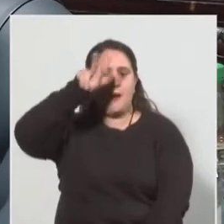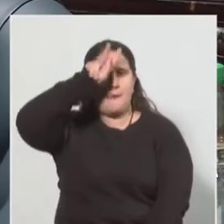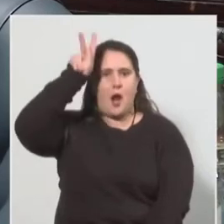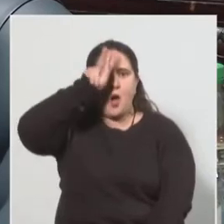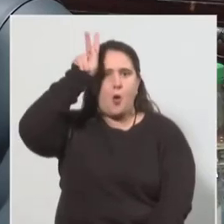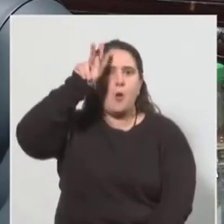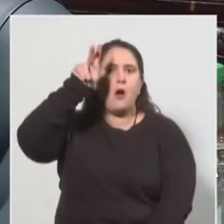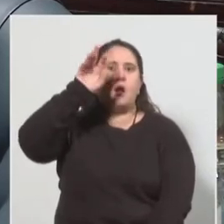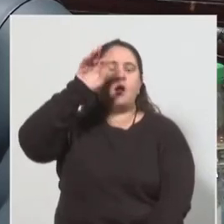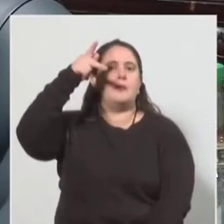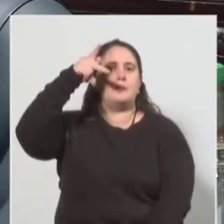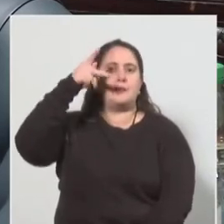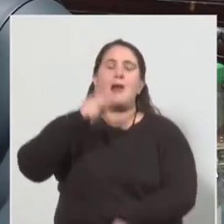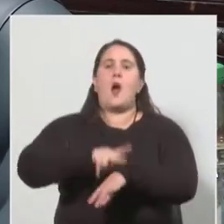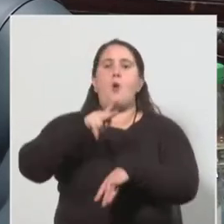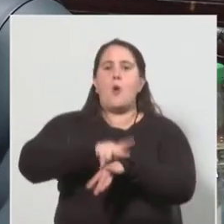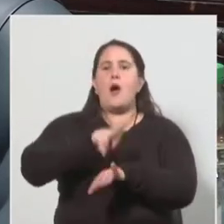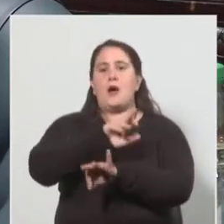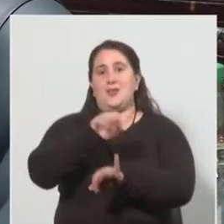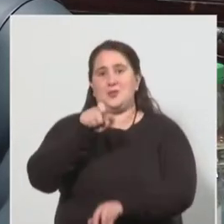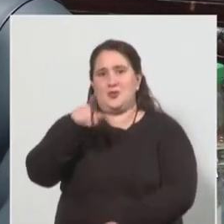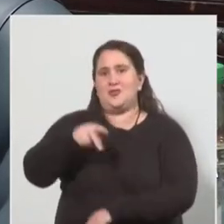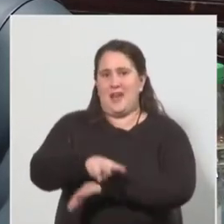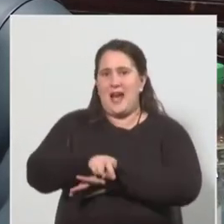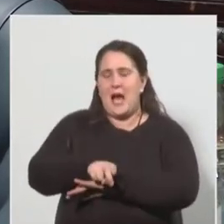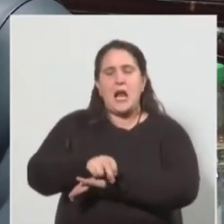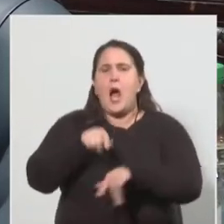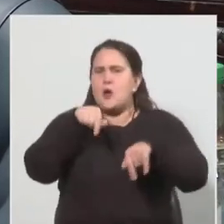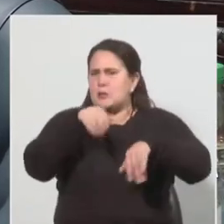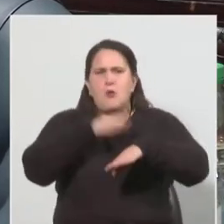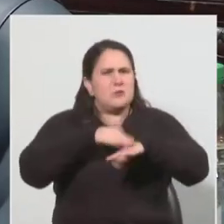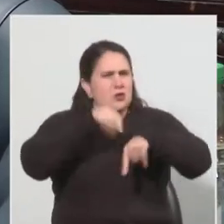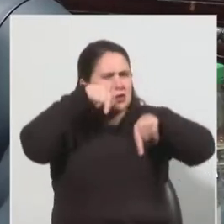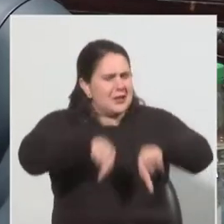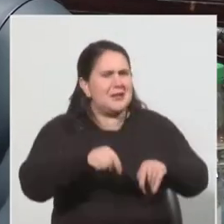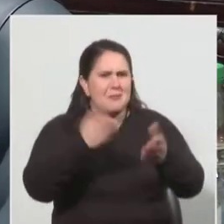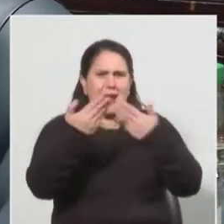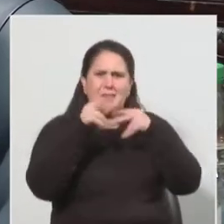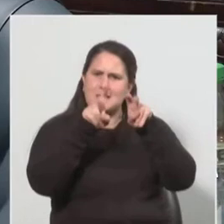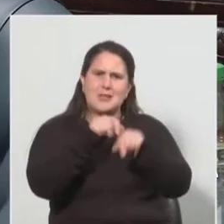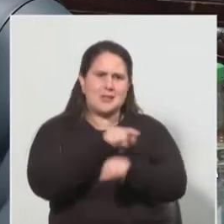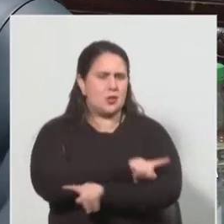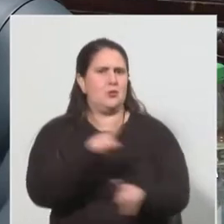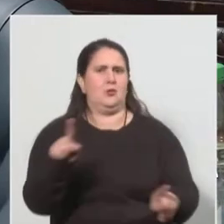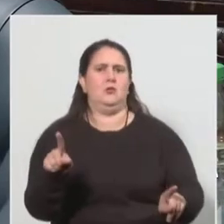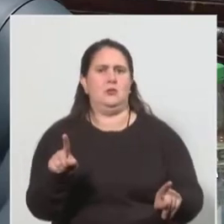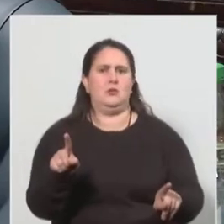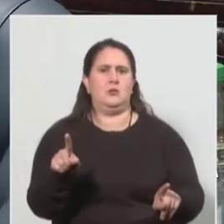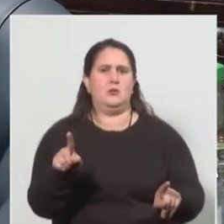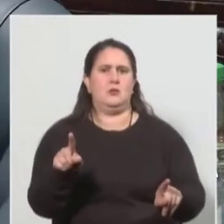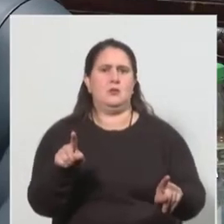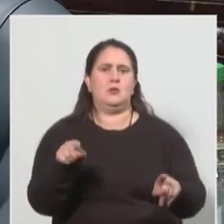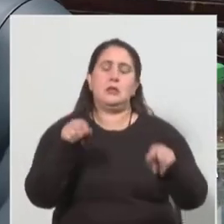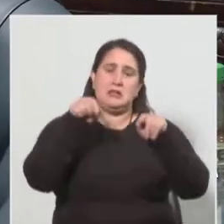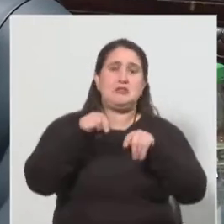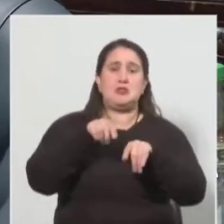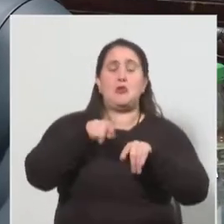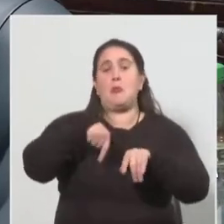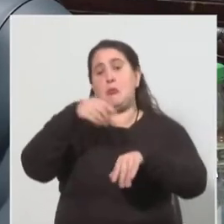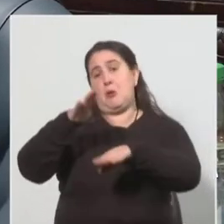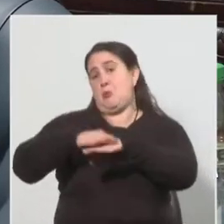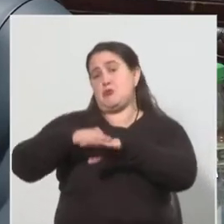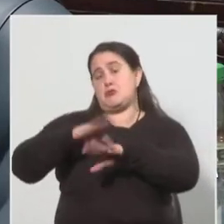el asesinato del fiscal paraguayo en Colombia. Este no es el ámbito para dirimir eso. De eso se